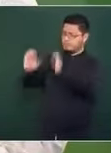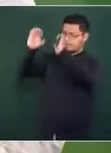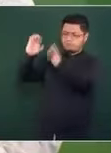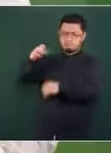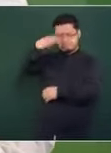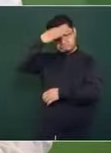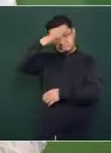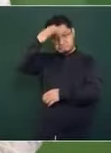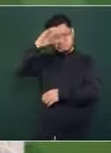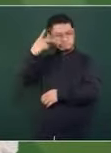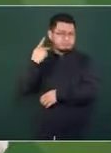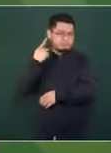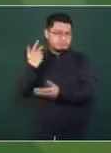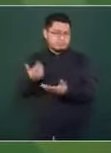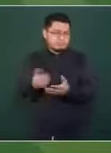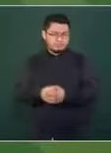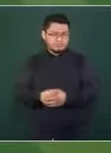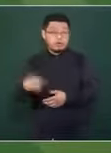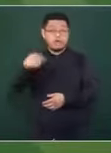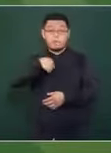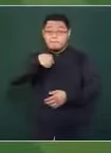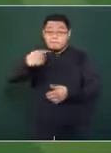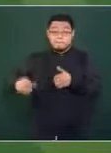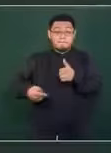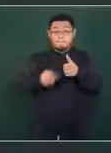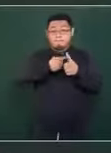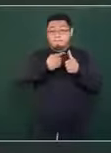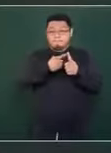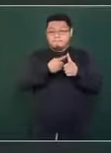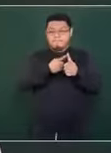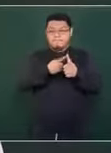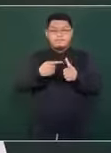el primer presidente de México egresado